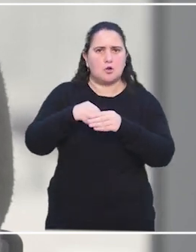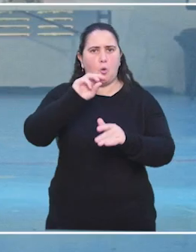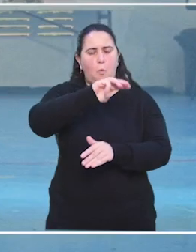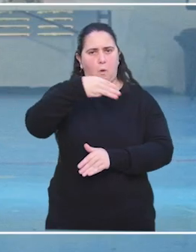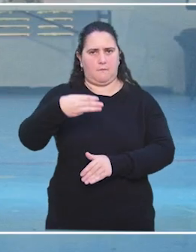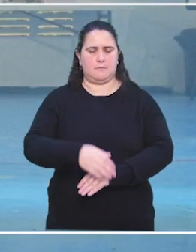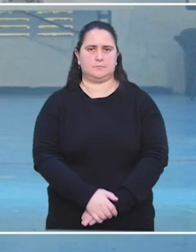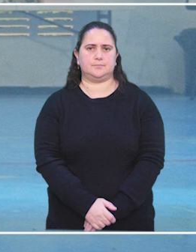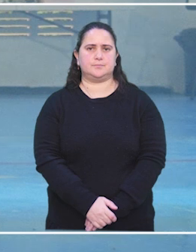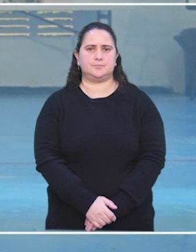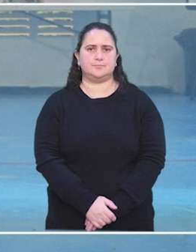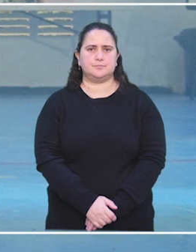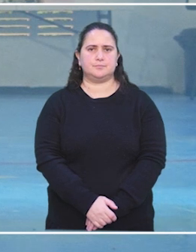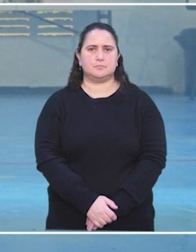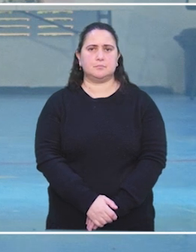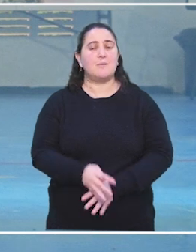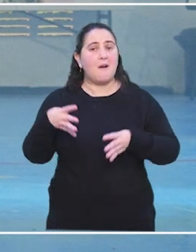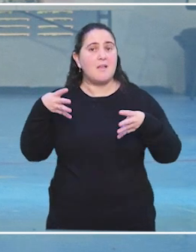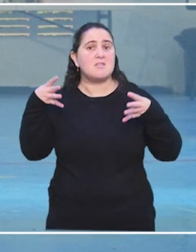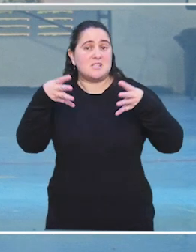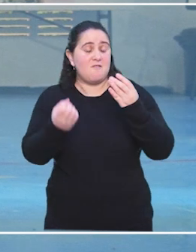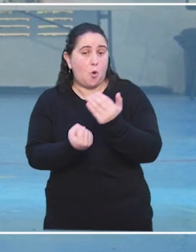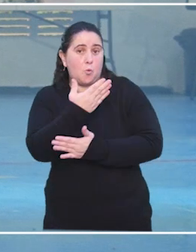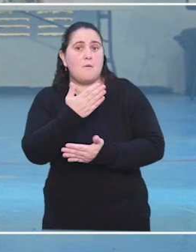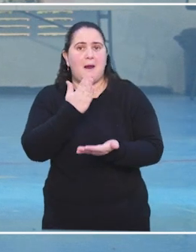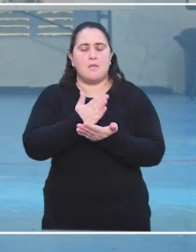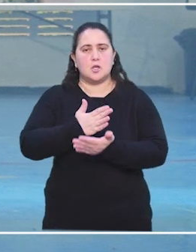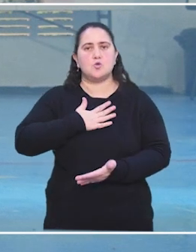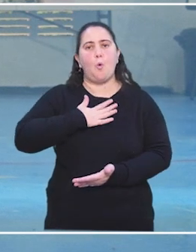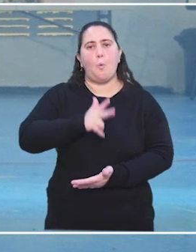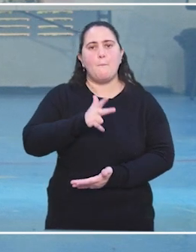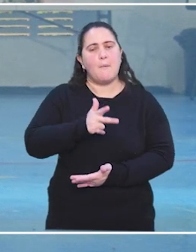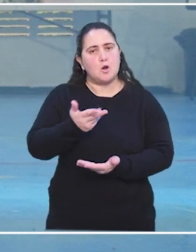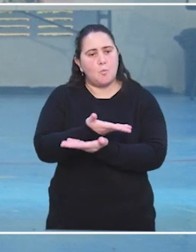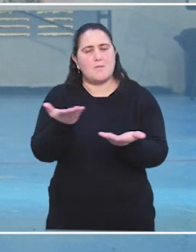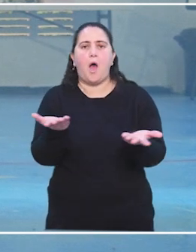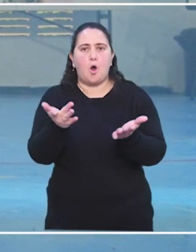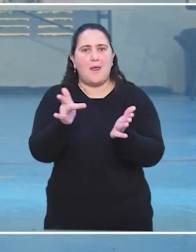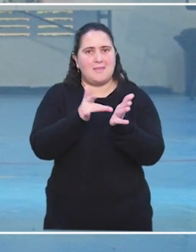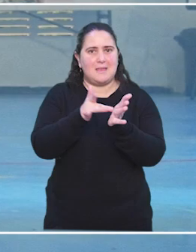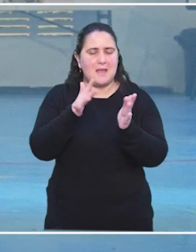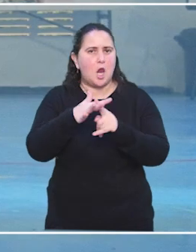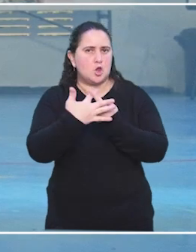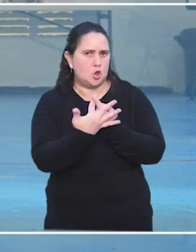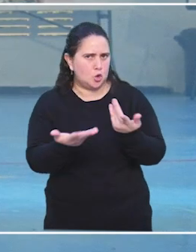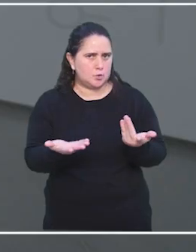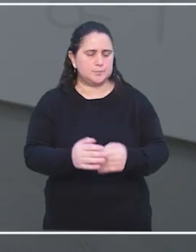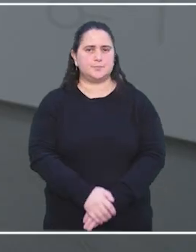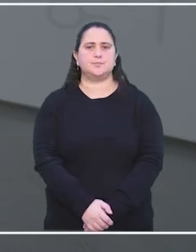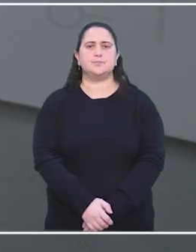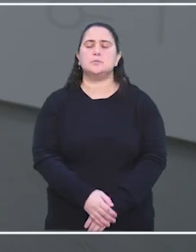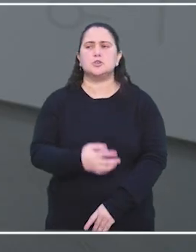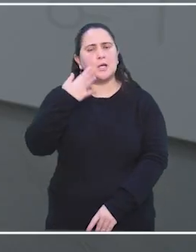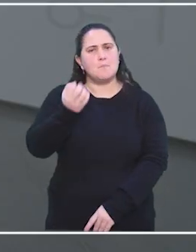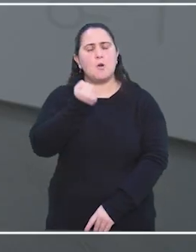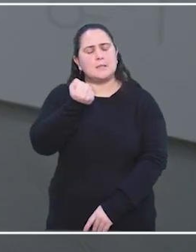plataformas. ¿Qué nuevos desafíos a los derechos humanos se ponen de manifiesto en el entorno digital? Yo creo que es